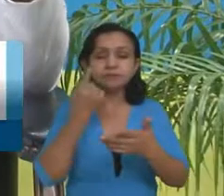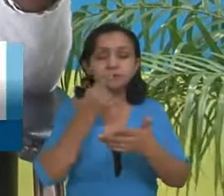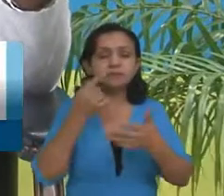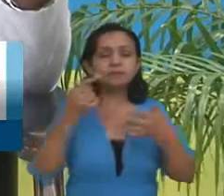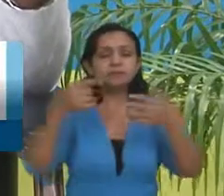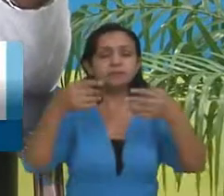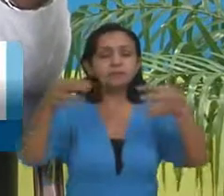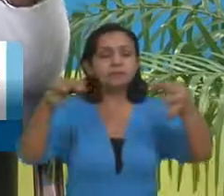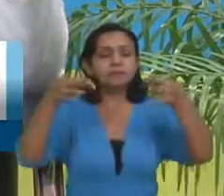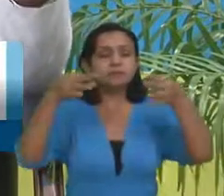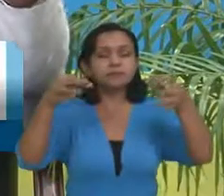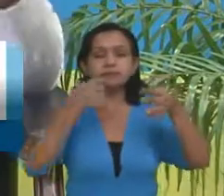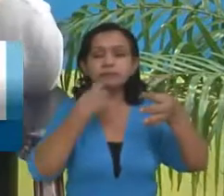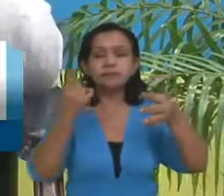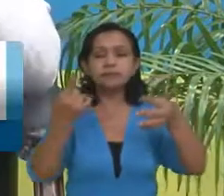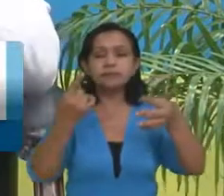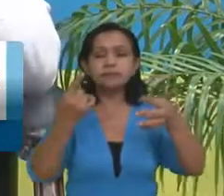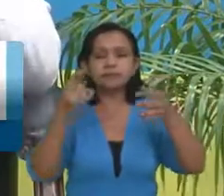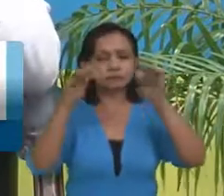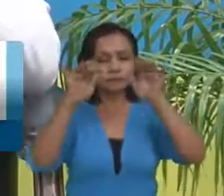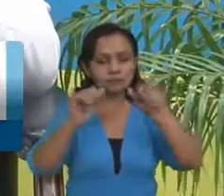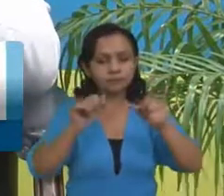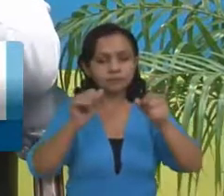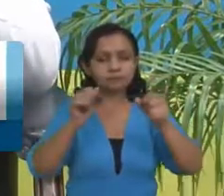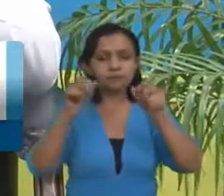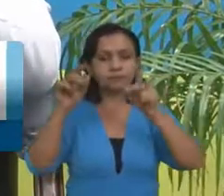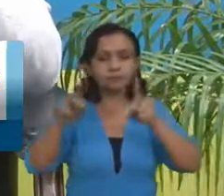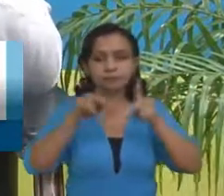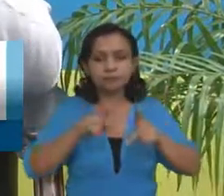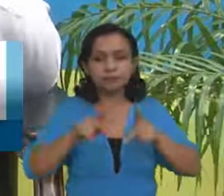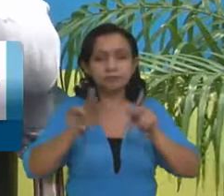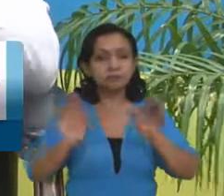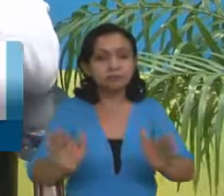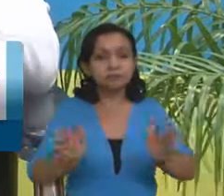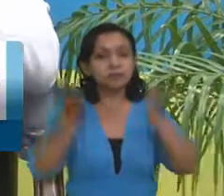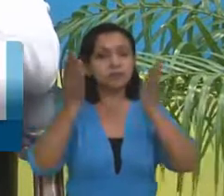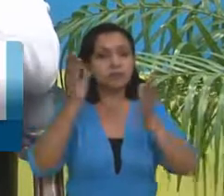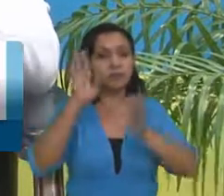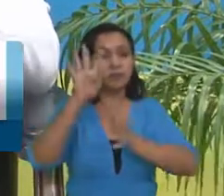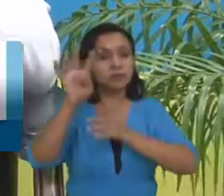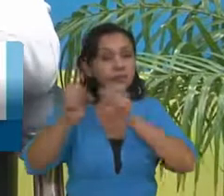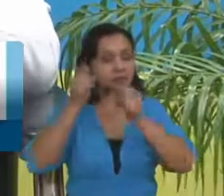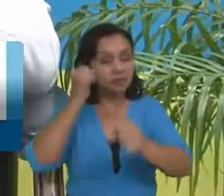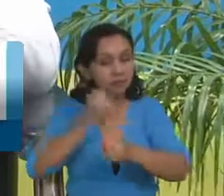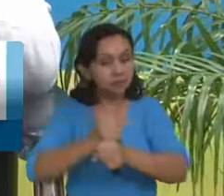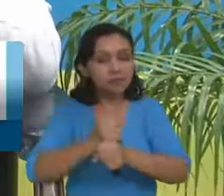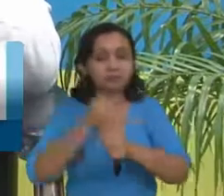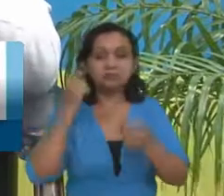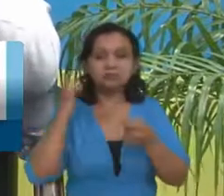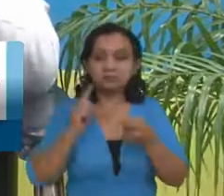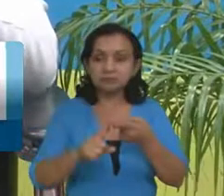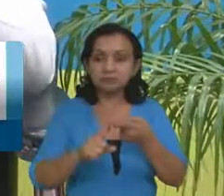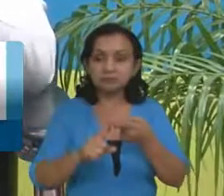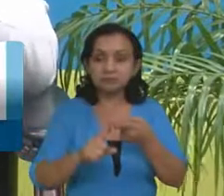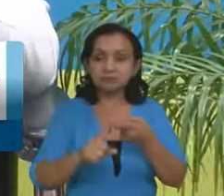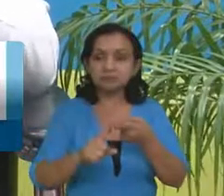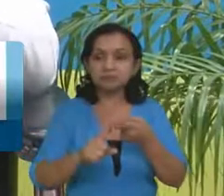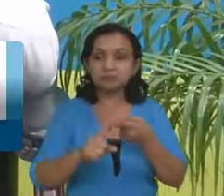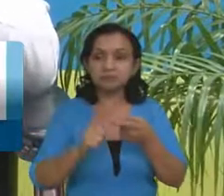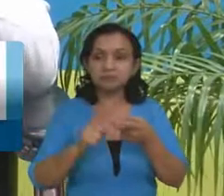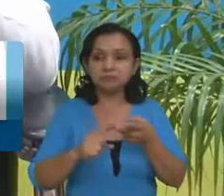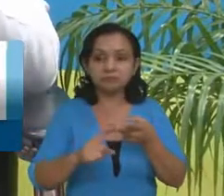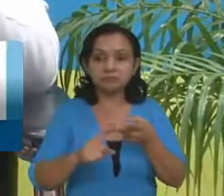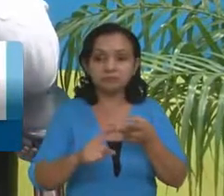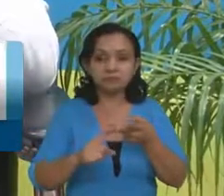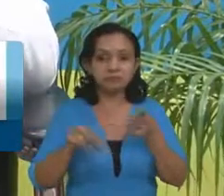una radiografía? Ya está definido, ¿verdad? Pacientes mayores de 40 años, ¿verdad? Principalmente